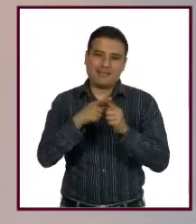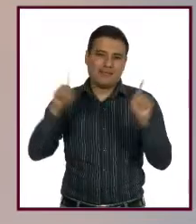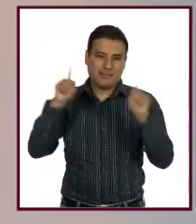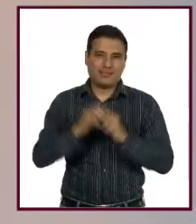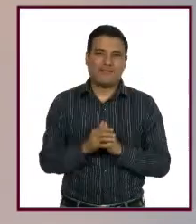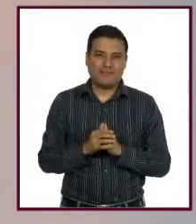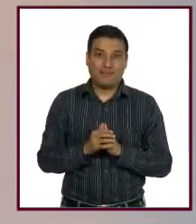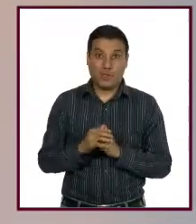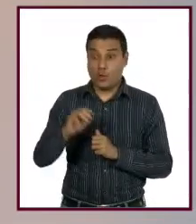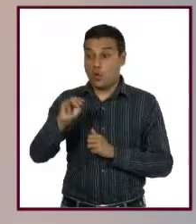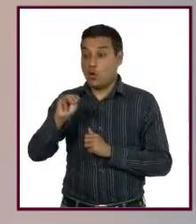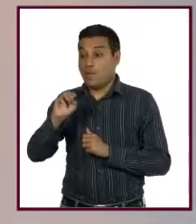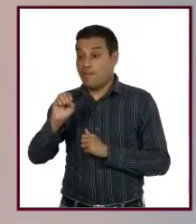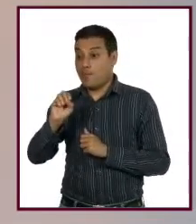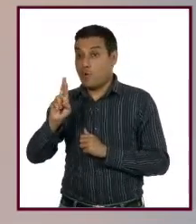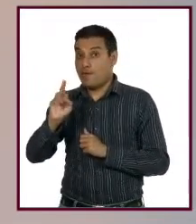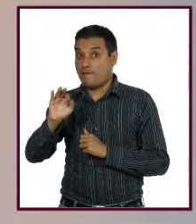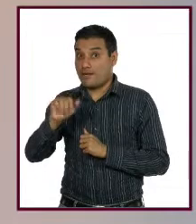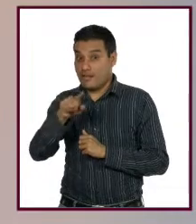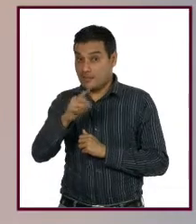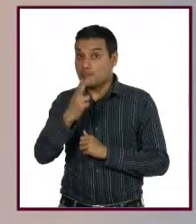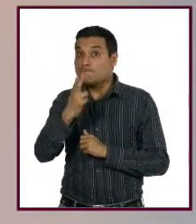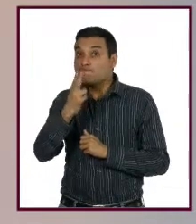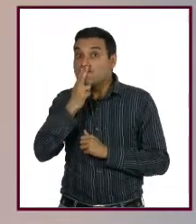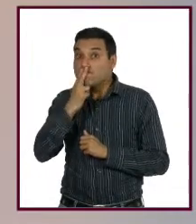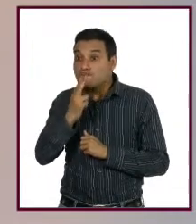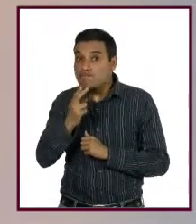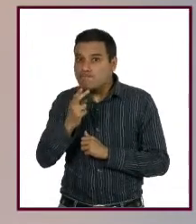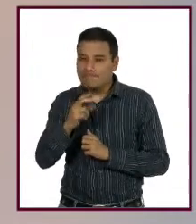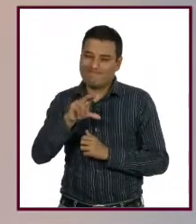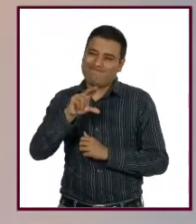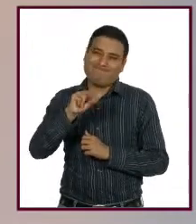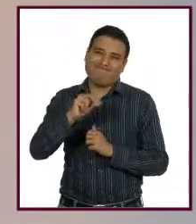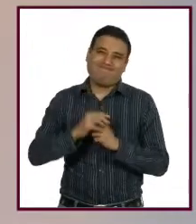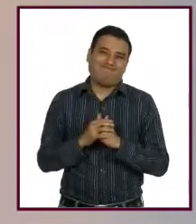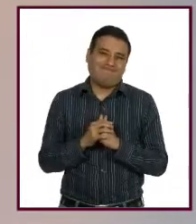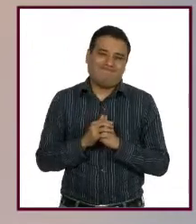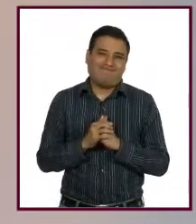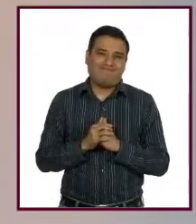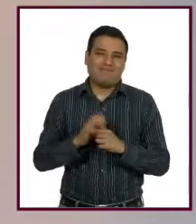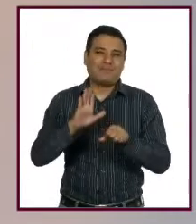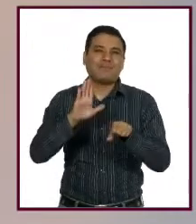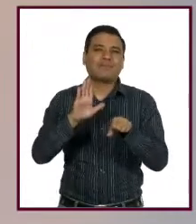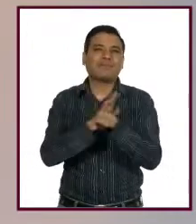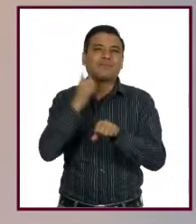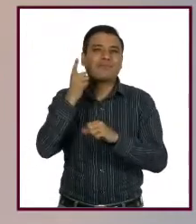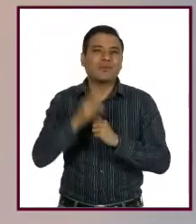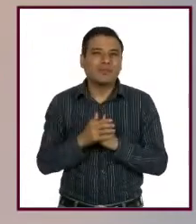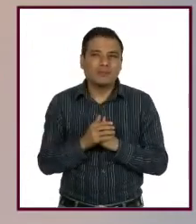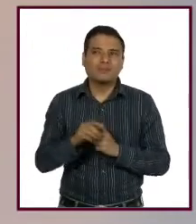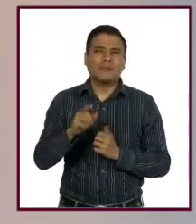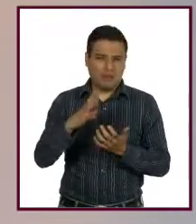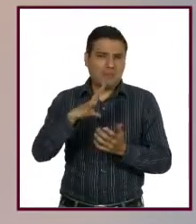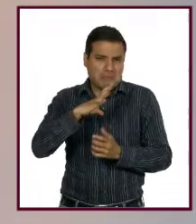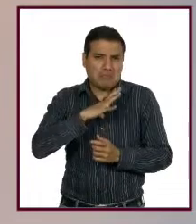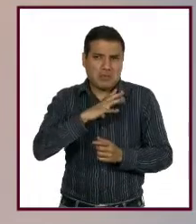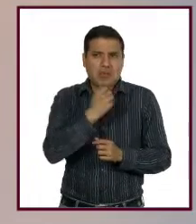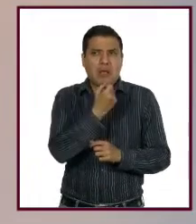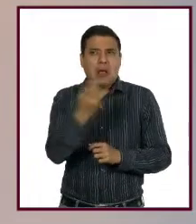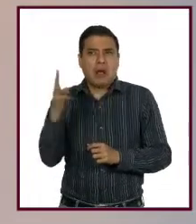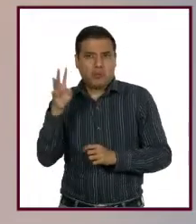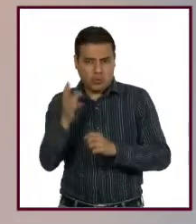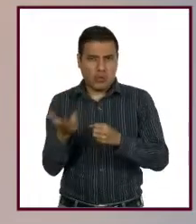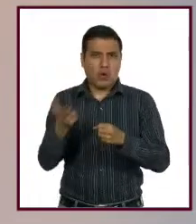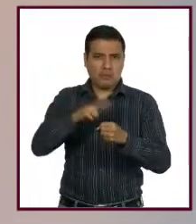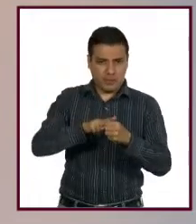recomendable el uso de morfina, sobre todo porque es una sustancia que, si bien existe en el arsenal médico que pudiera llegar a usar